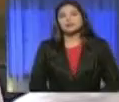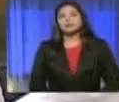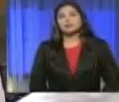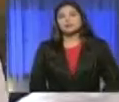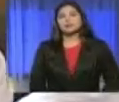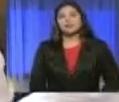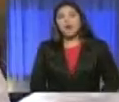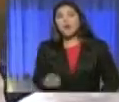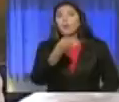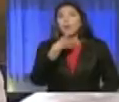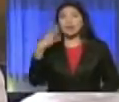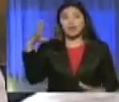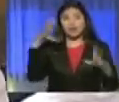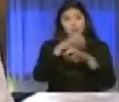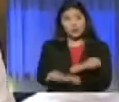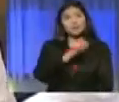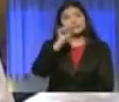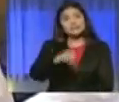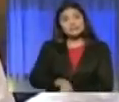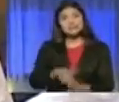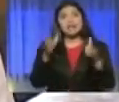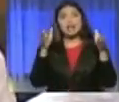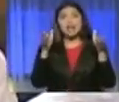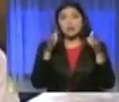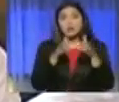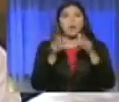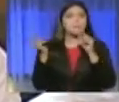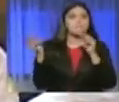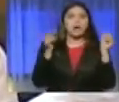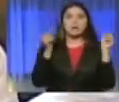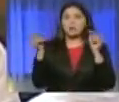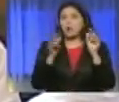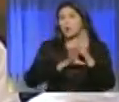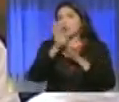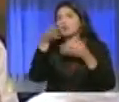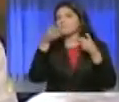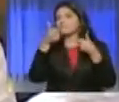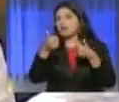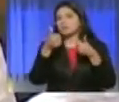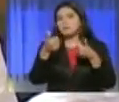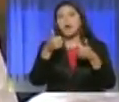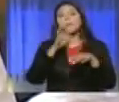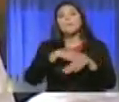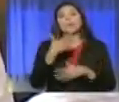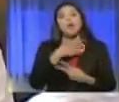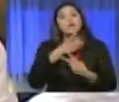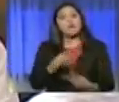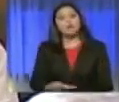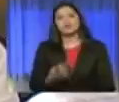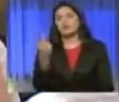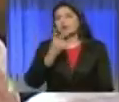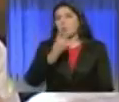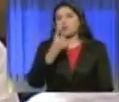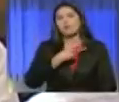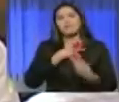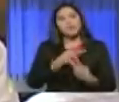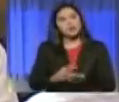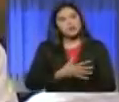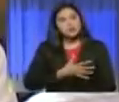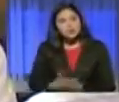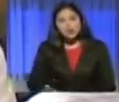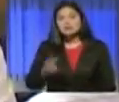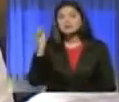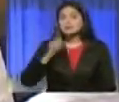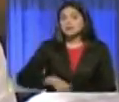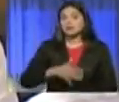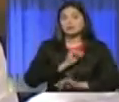presidente. Efectivamente, las mesas estuvieron muy exitosas porque existe gran voluntad de ambas partes. También cabe destacar que se ha